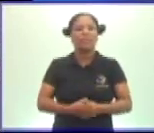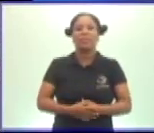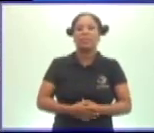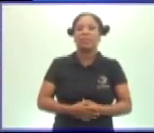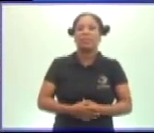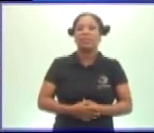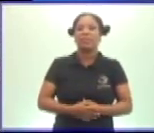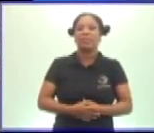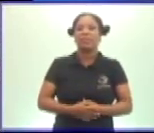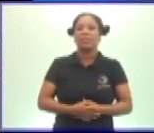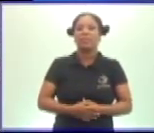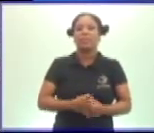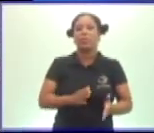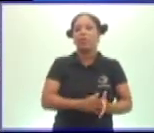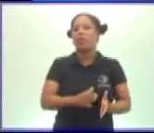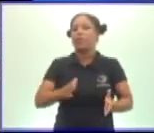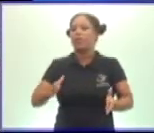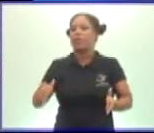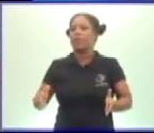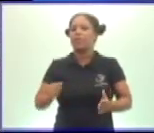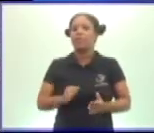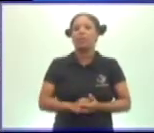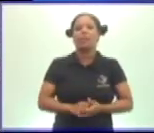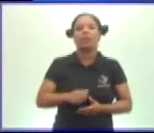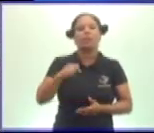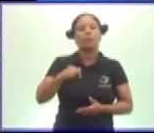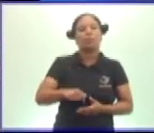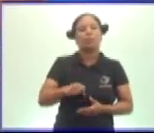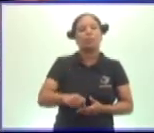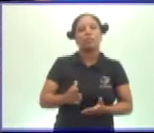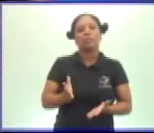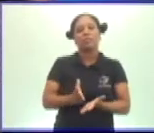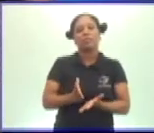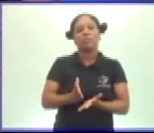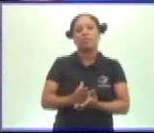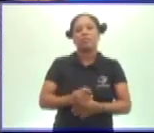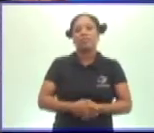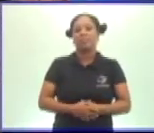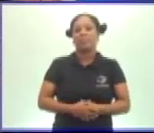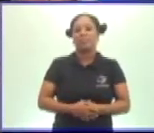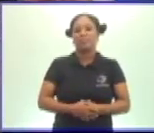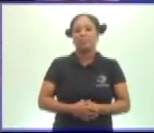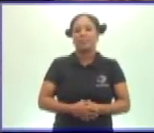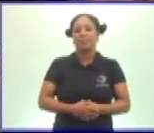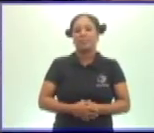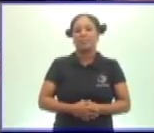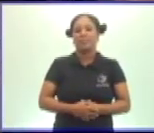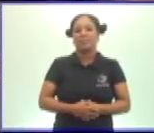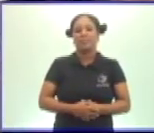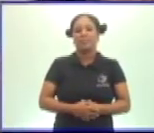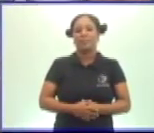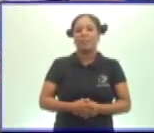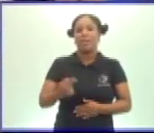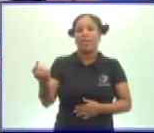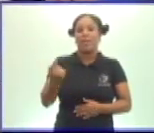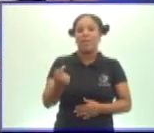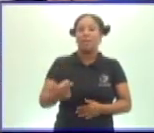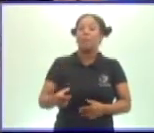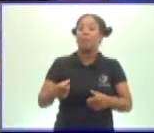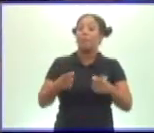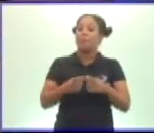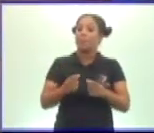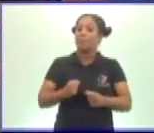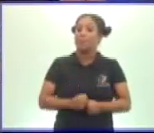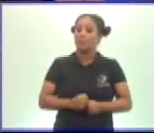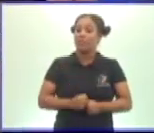en el transcurso de nuestro curso escolar. Entonces, la primera unidad, que es el